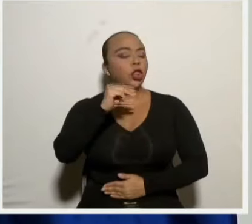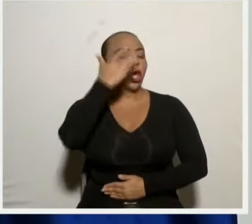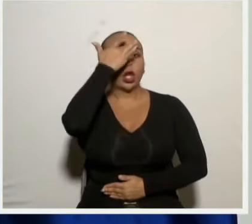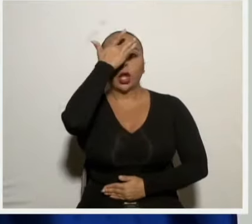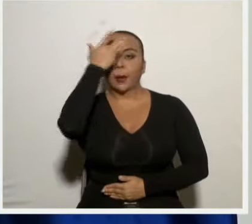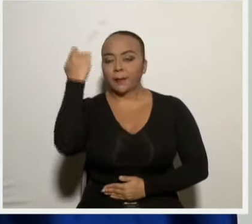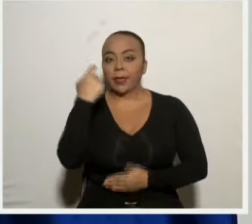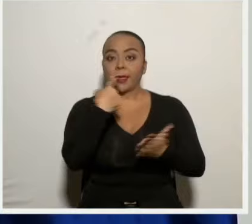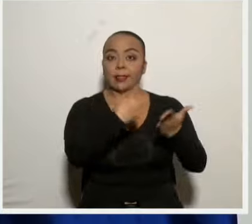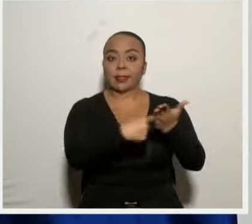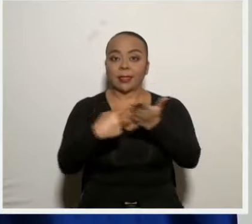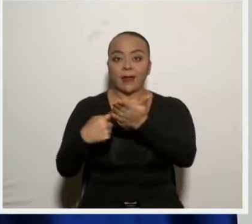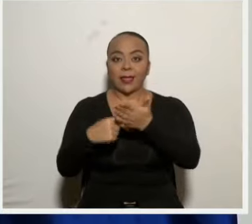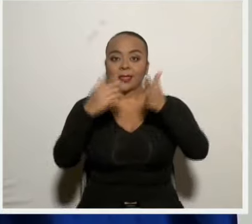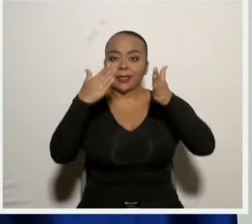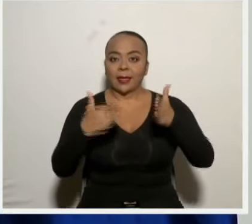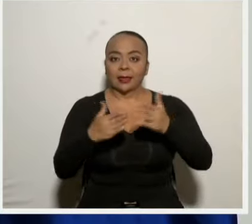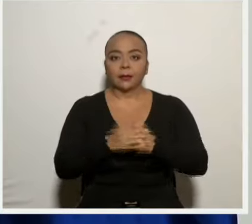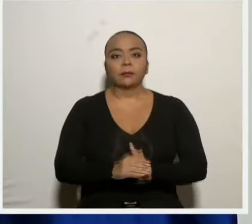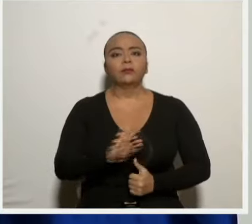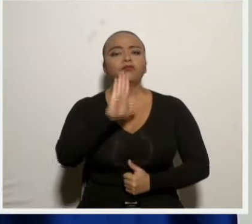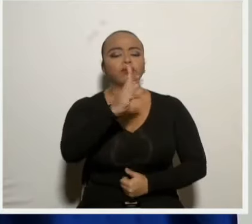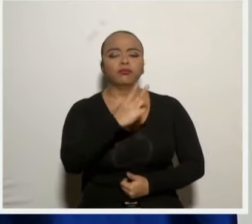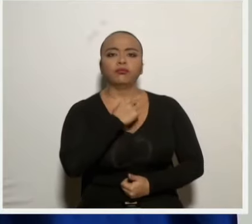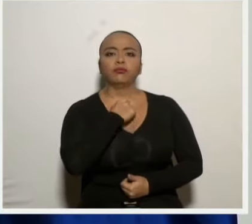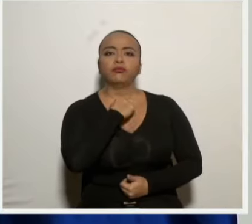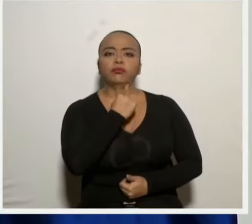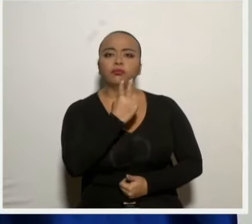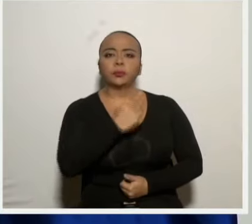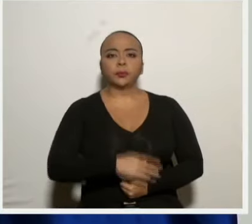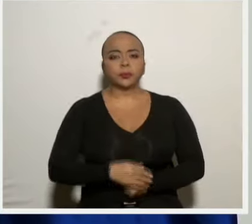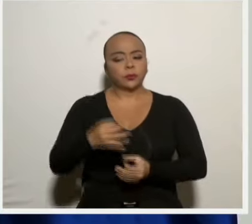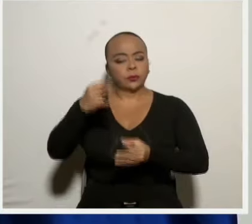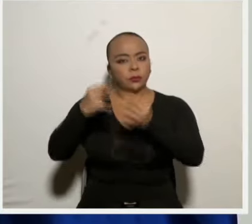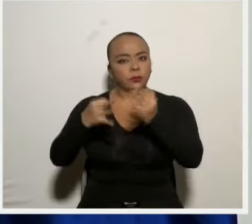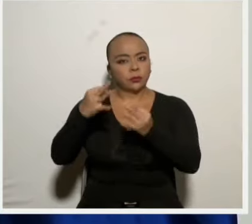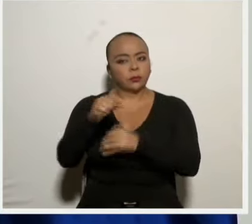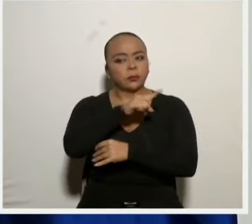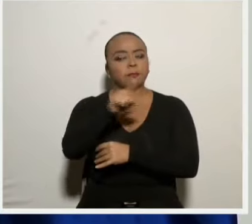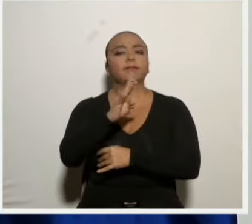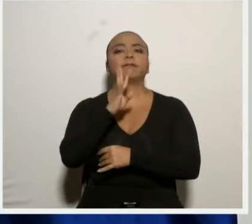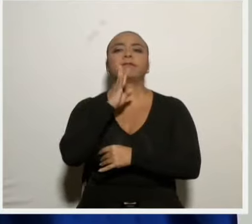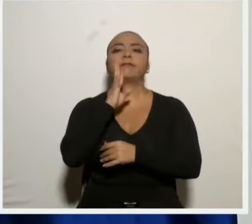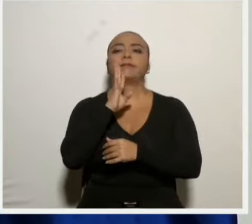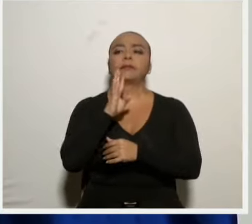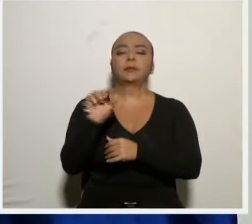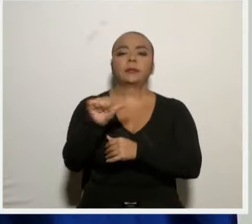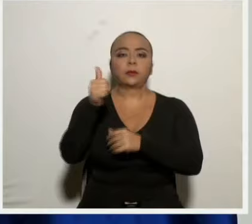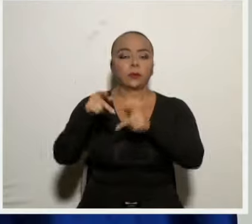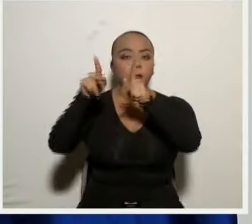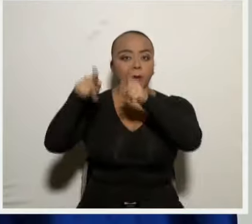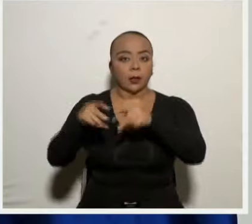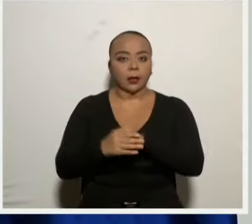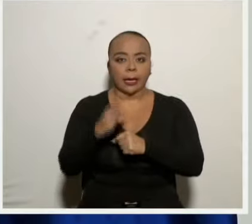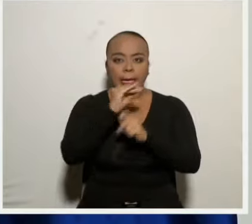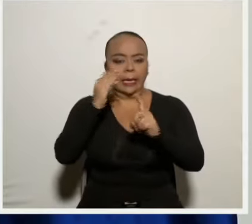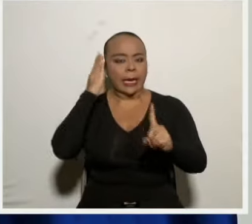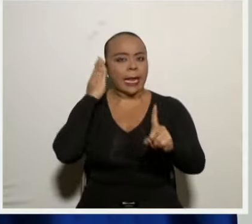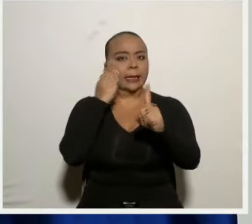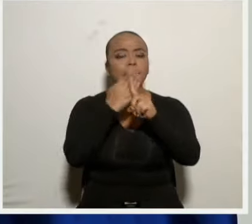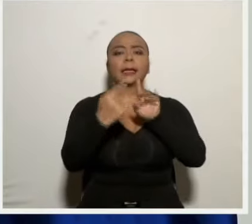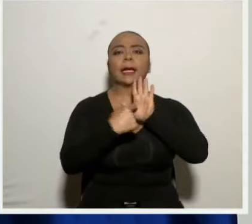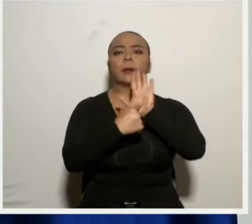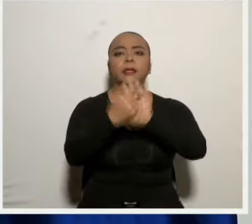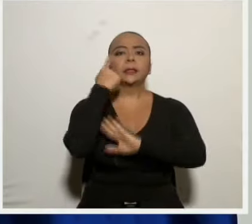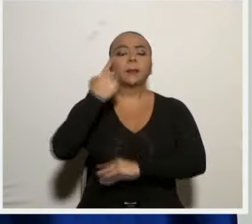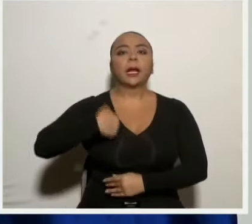estimables debatientes, su tono, la justicia con la que traten a sus rivales y la lealtad que muestren